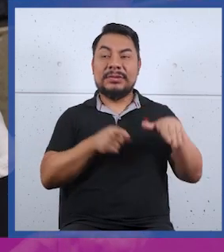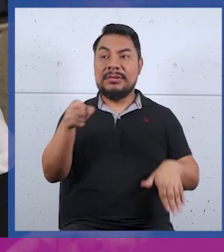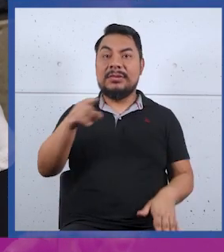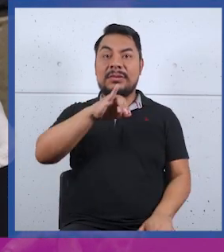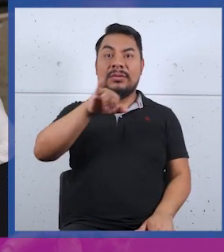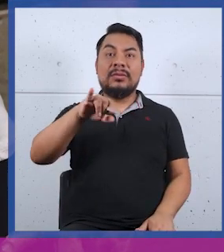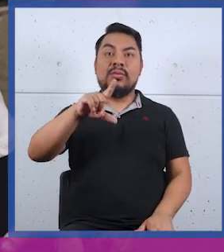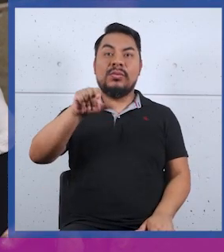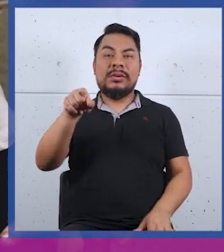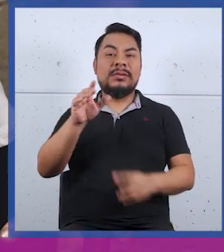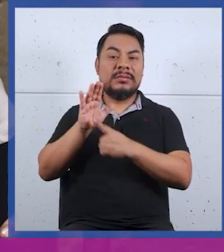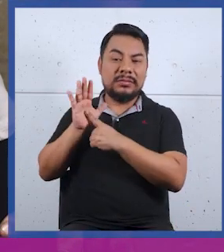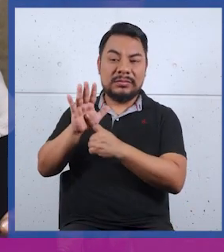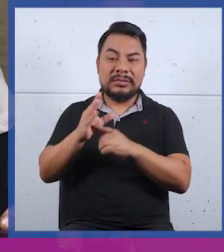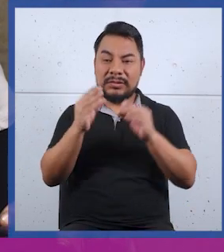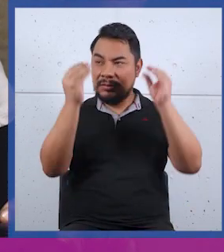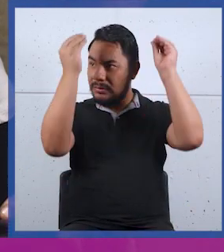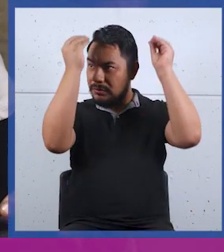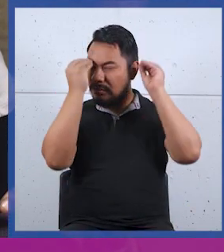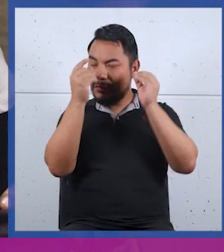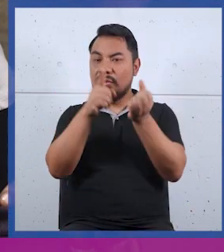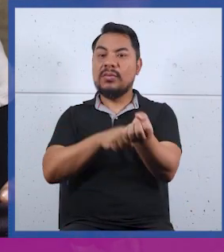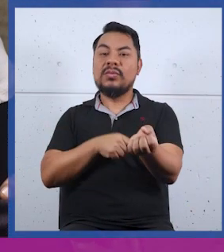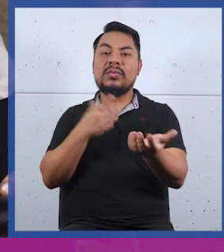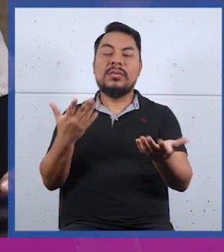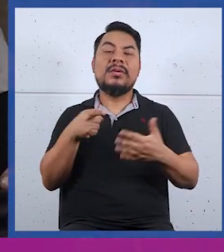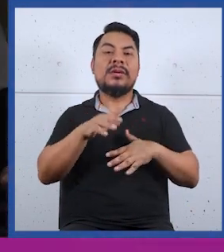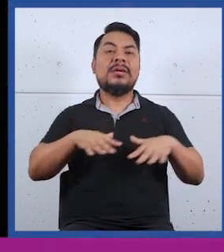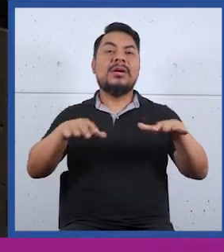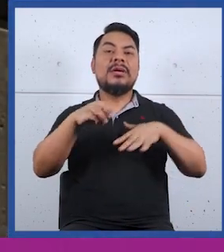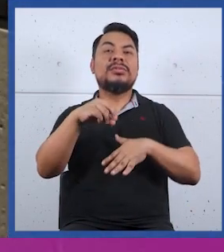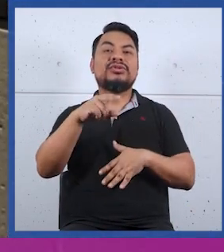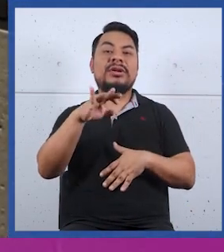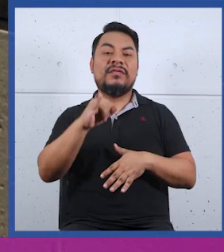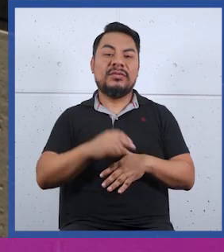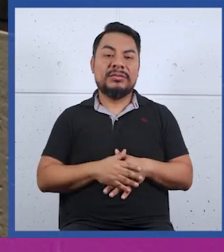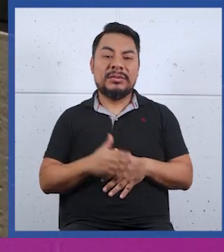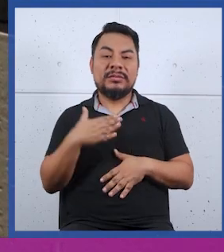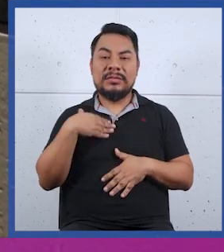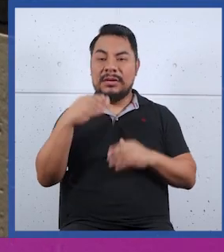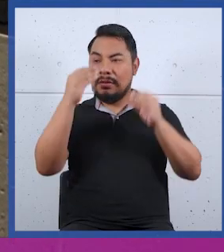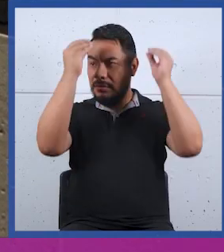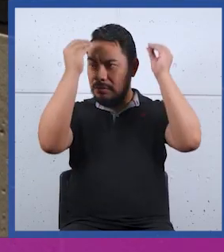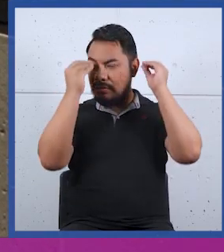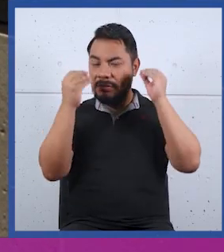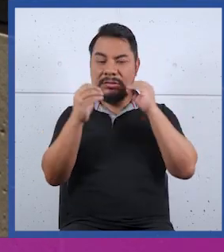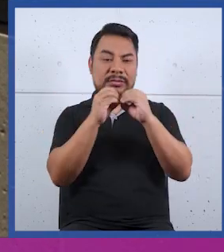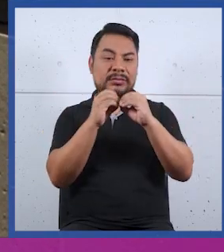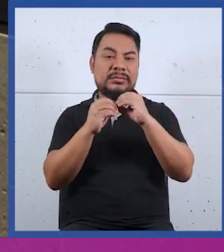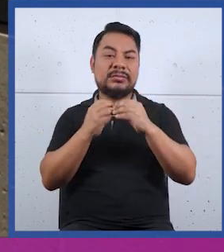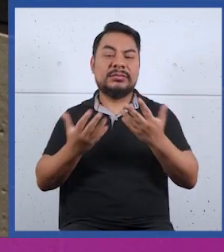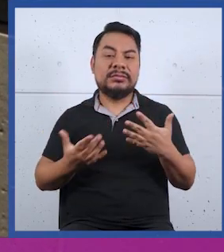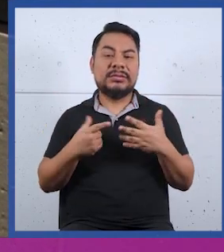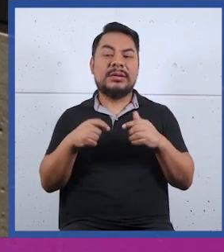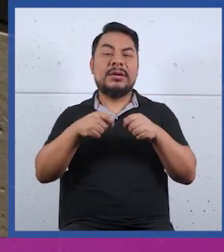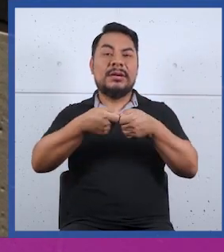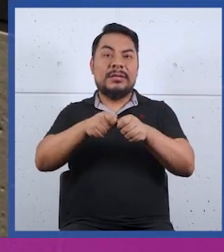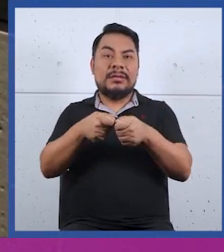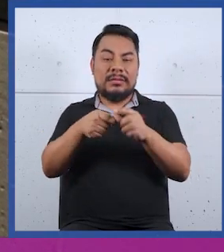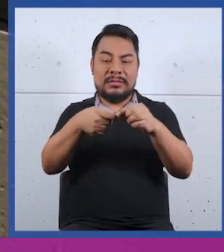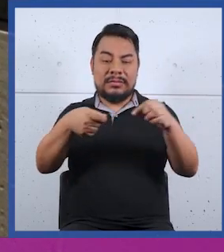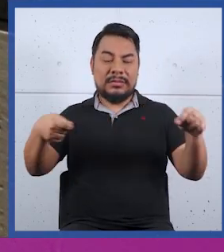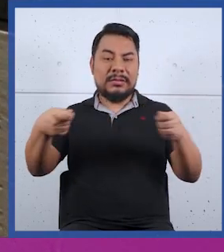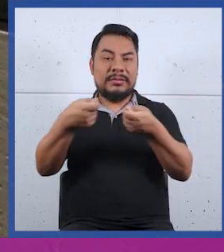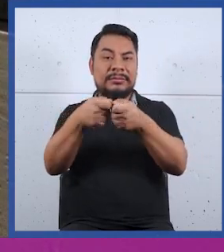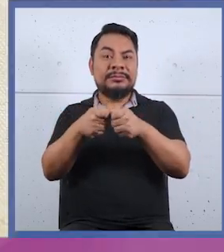Julia presentó un sombrero tradicional de Monsefú. Ya, mi sombrero es elaborado por paja palma macora,